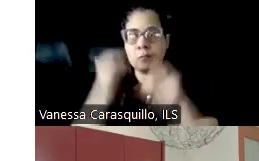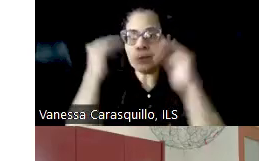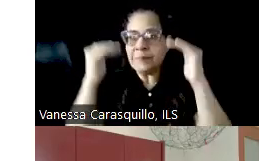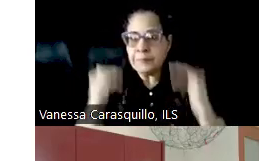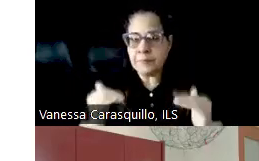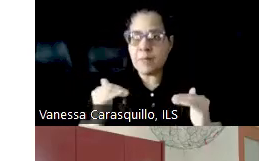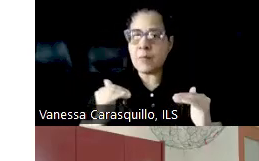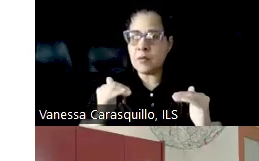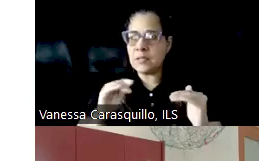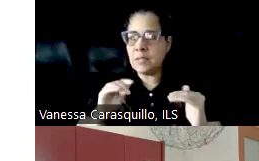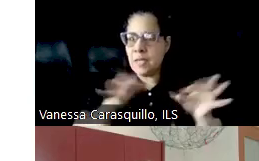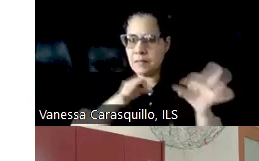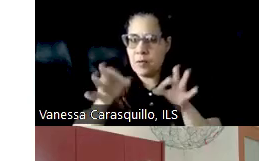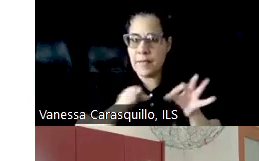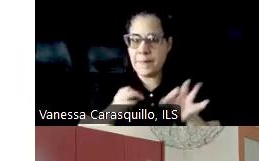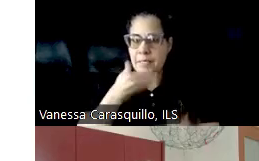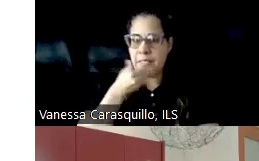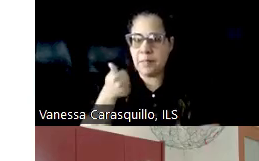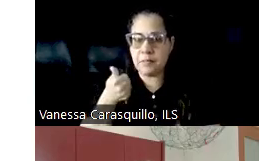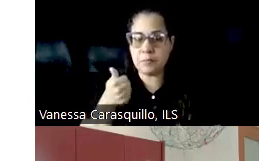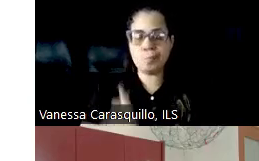explico mejor.